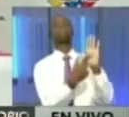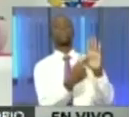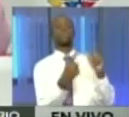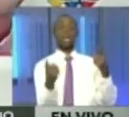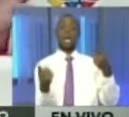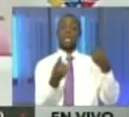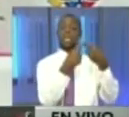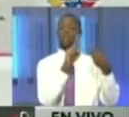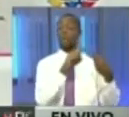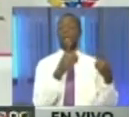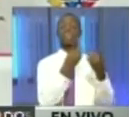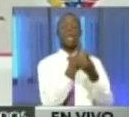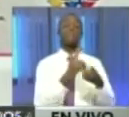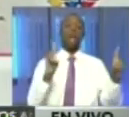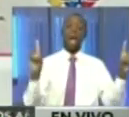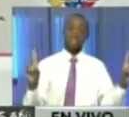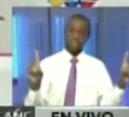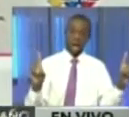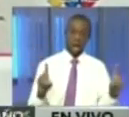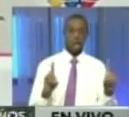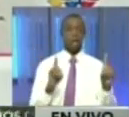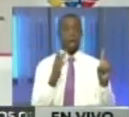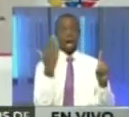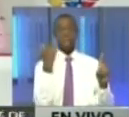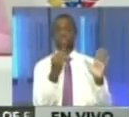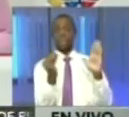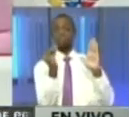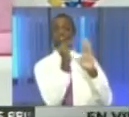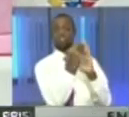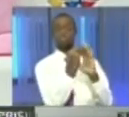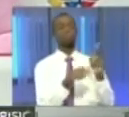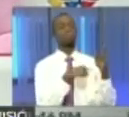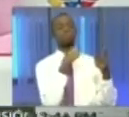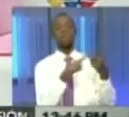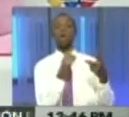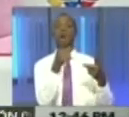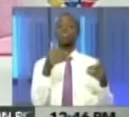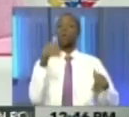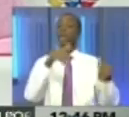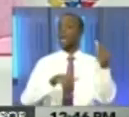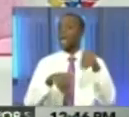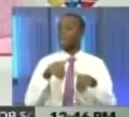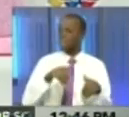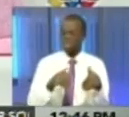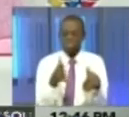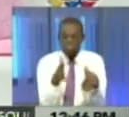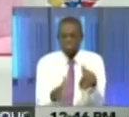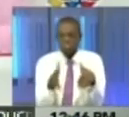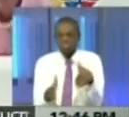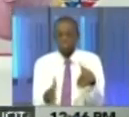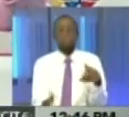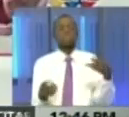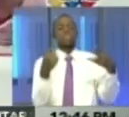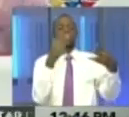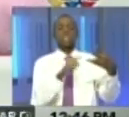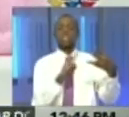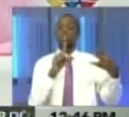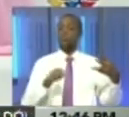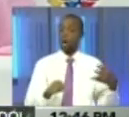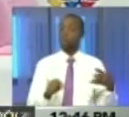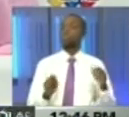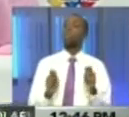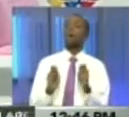democracia, otro tema fue sobre los referendos, y otro de los temas, entre muchos otros, el poder electoral. Le damos